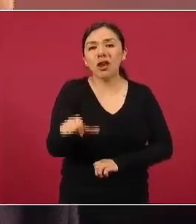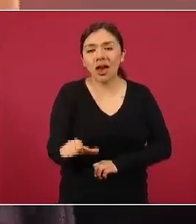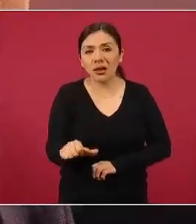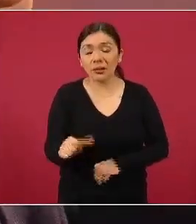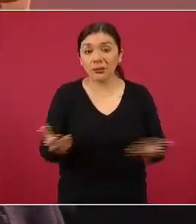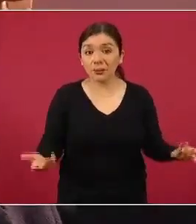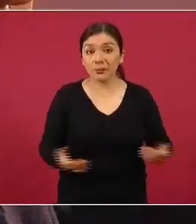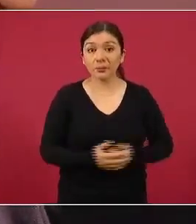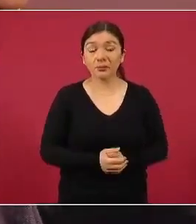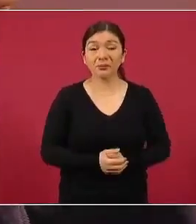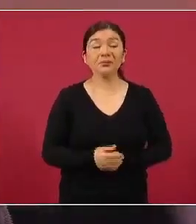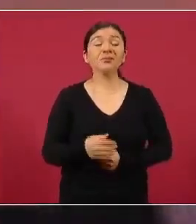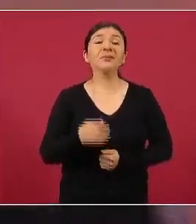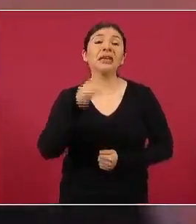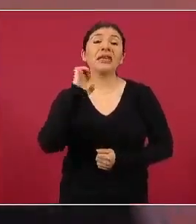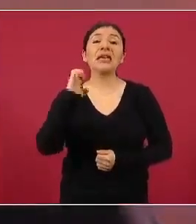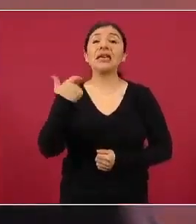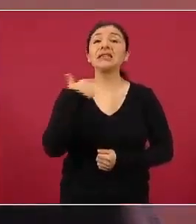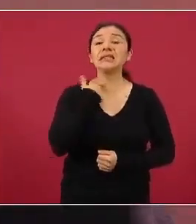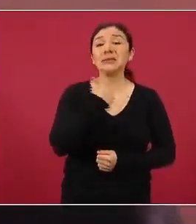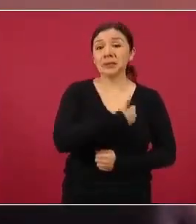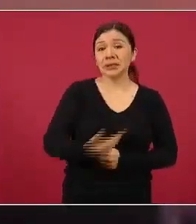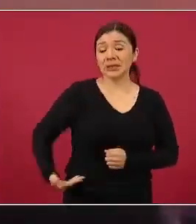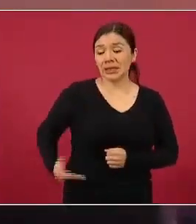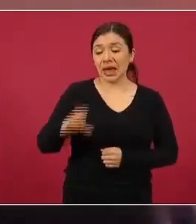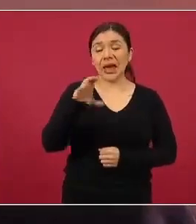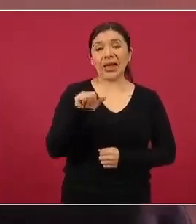Y el presidente Calderón,